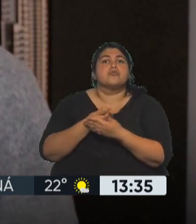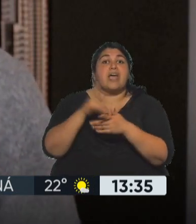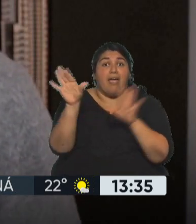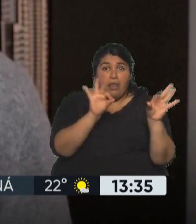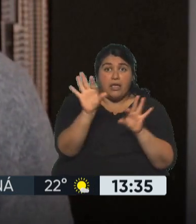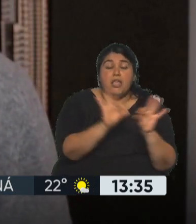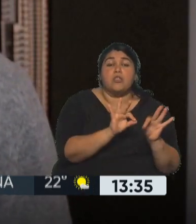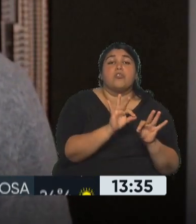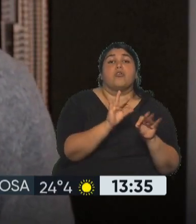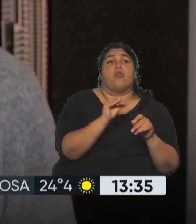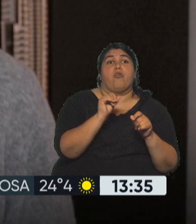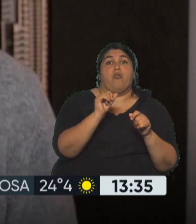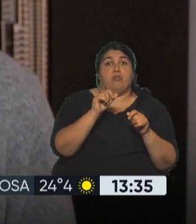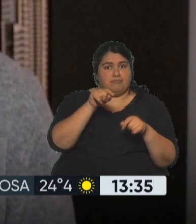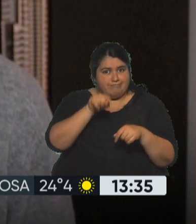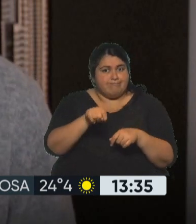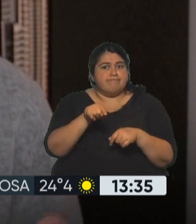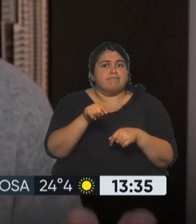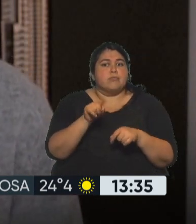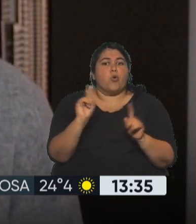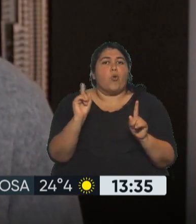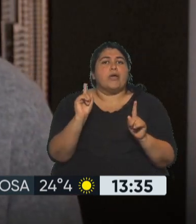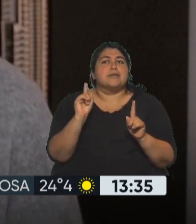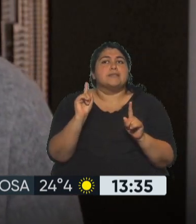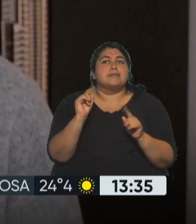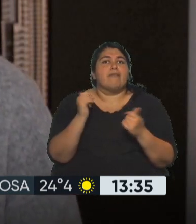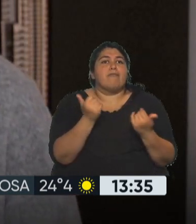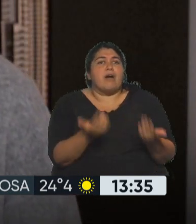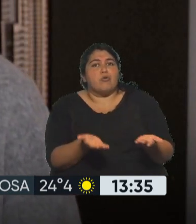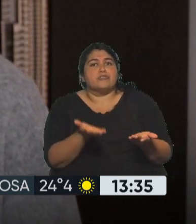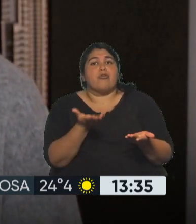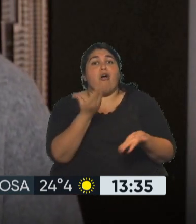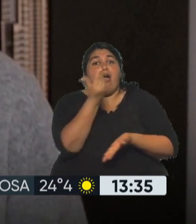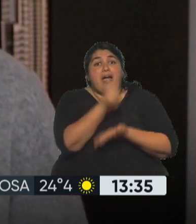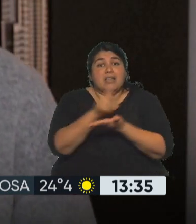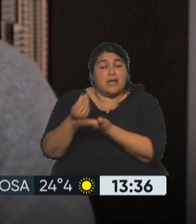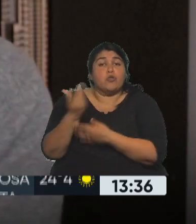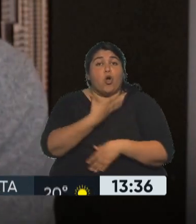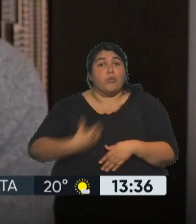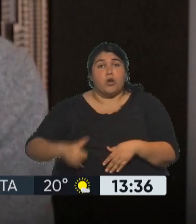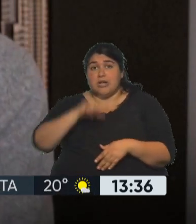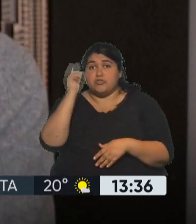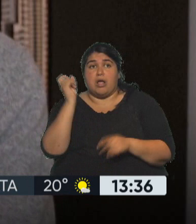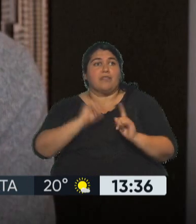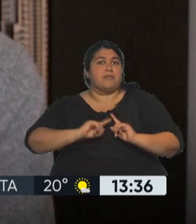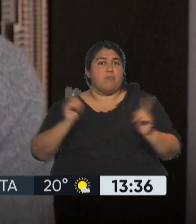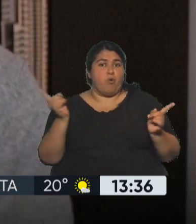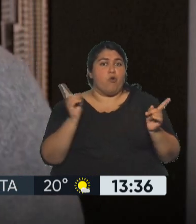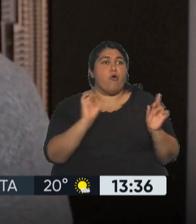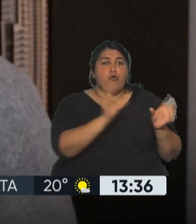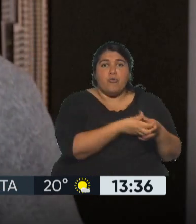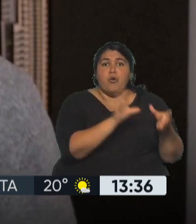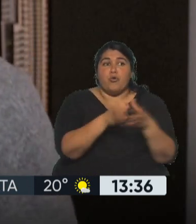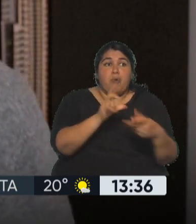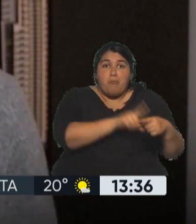en términos de la votación no favoreció ni a los candidatos del gobierno nacional ni tampoco a los partidos